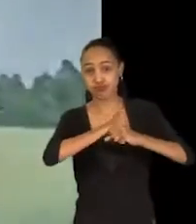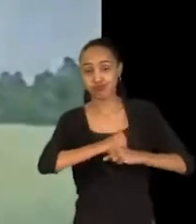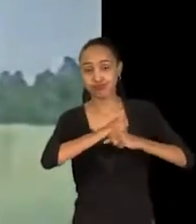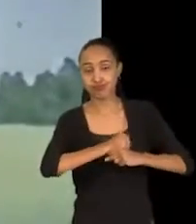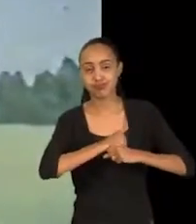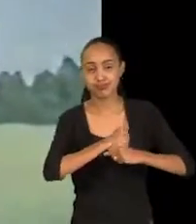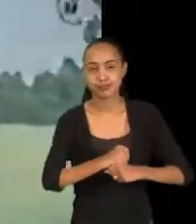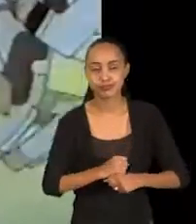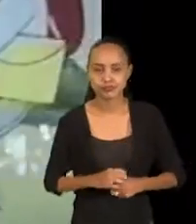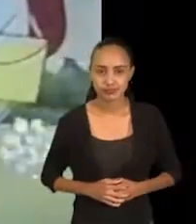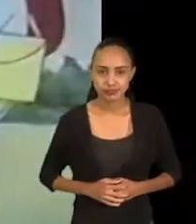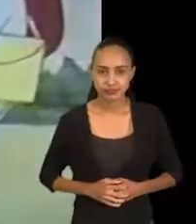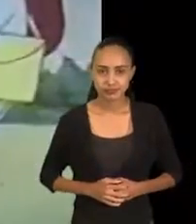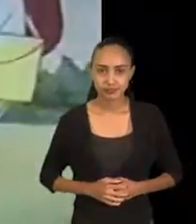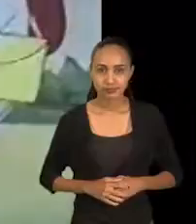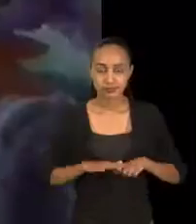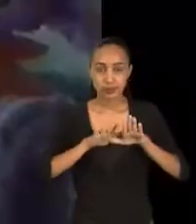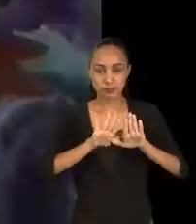¡Alto!